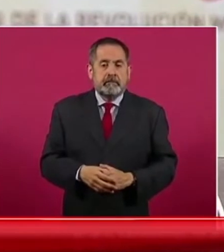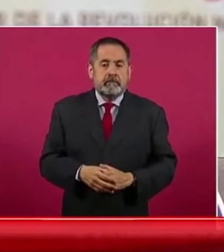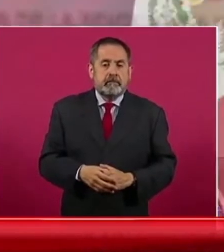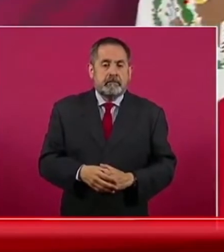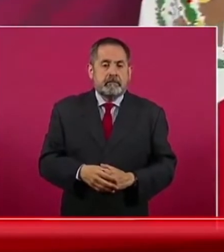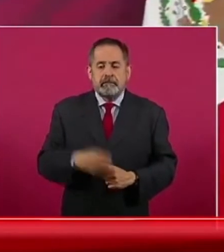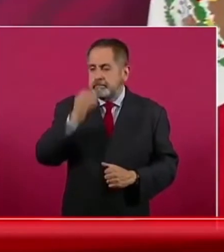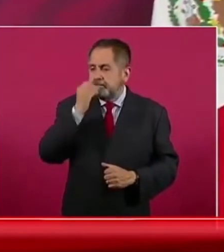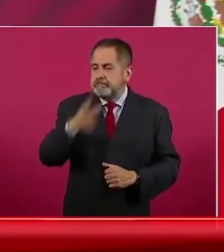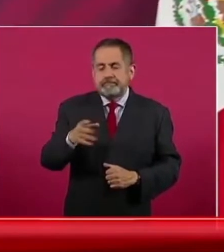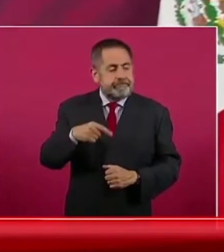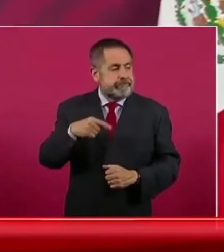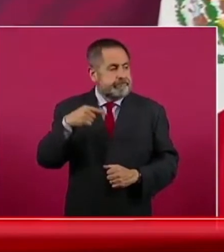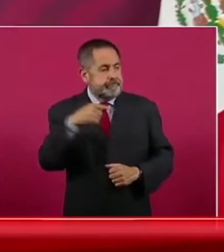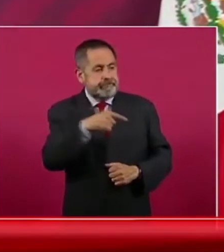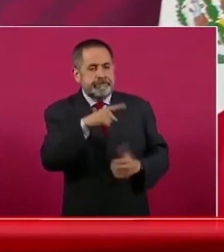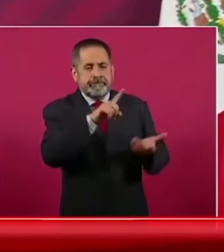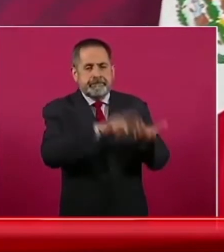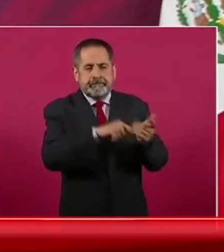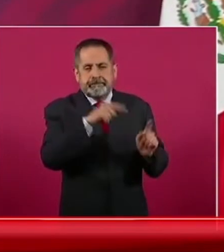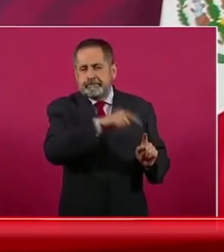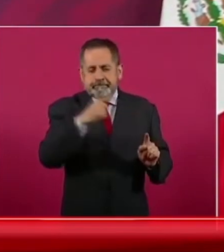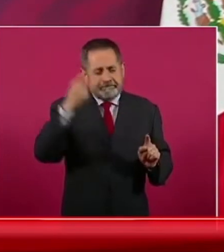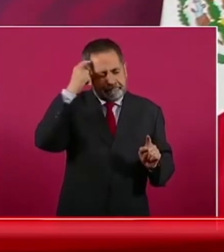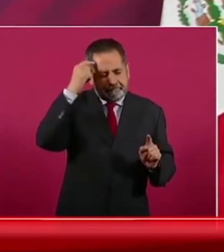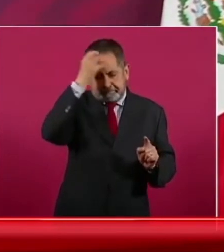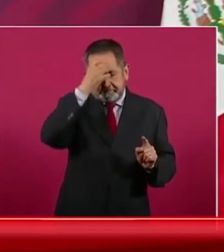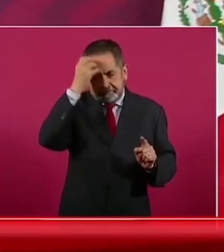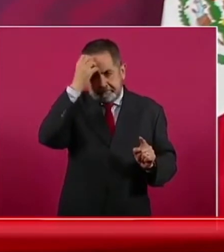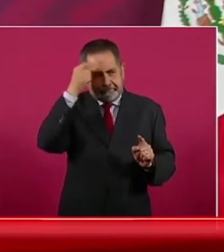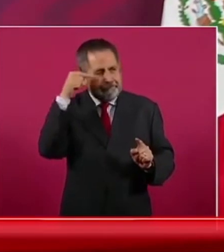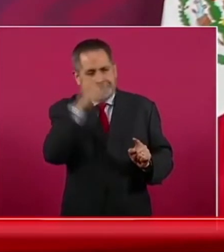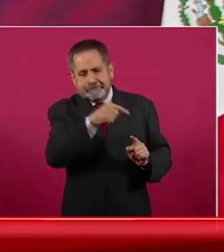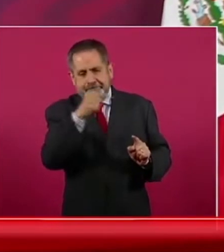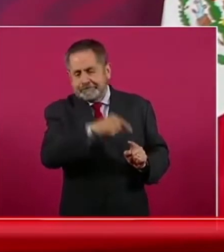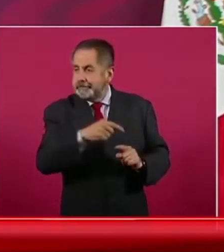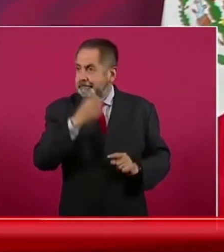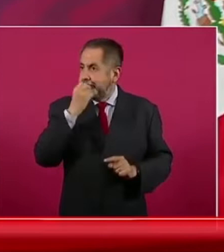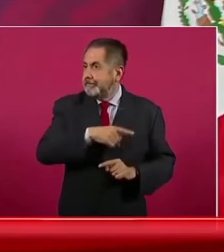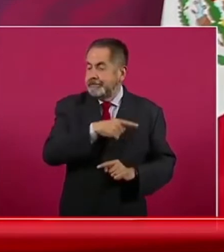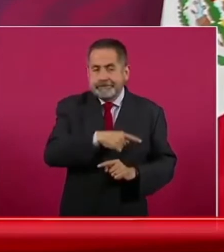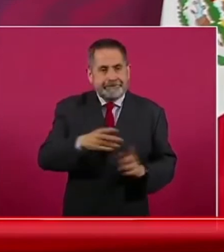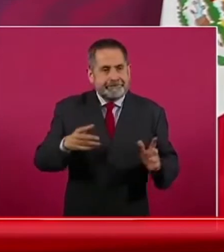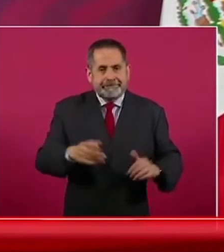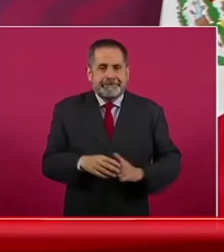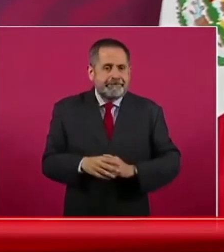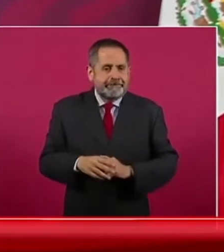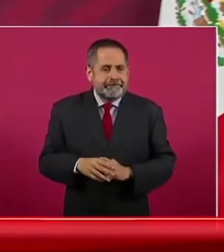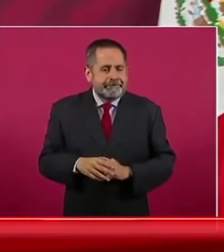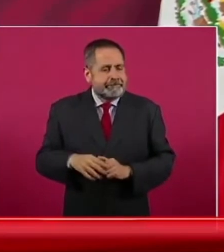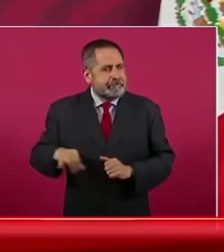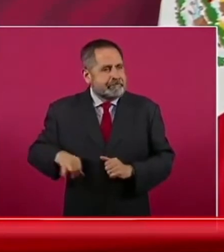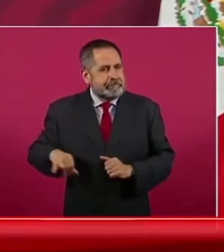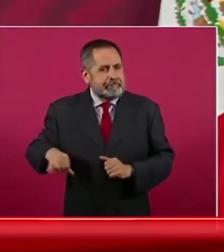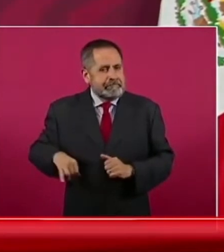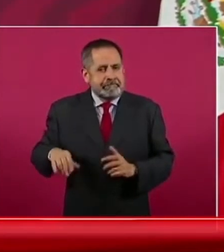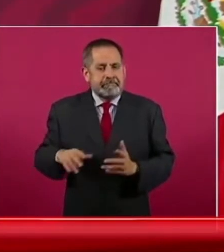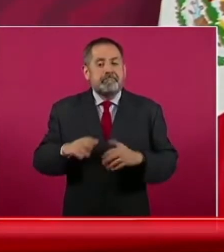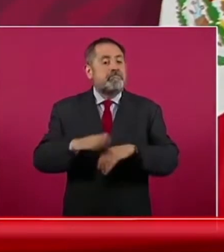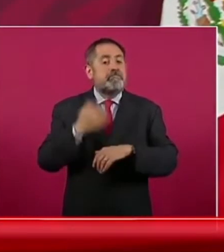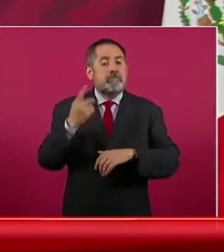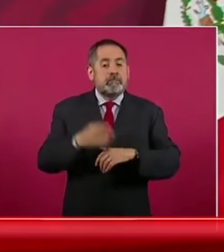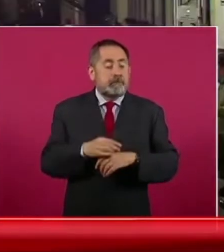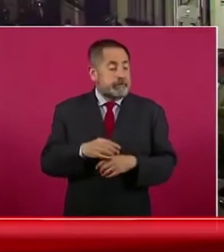lo que es el pensamiento conservador, porque